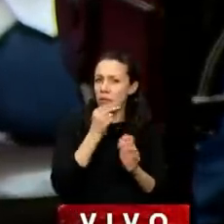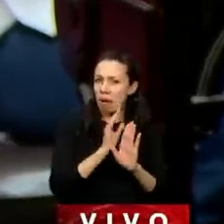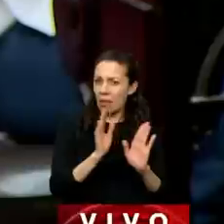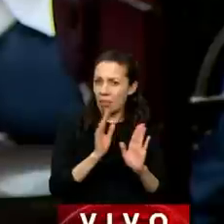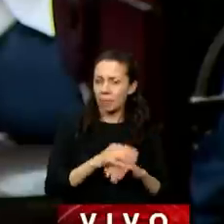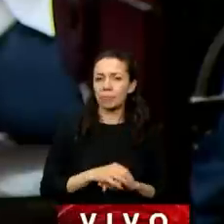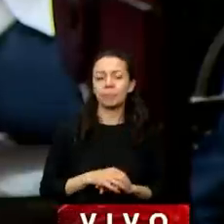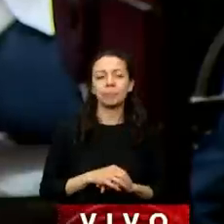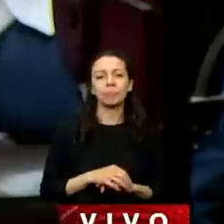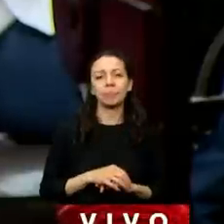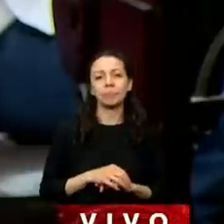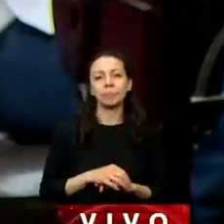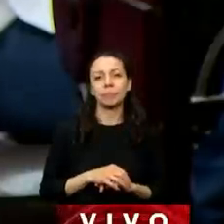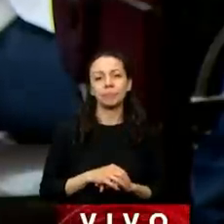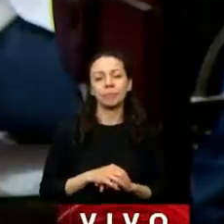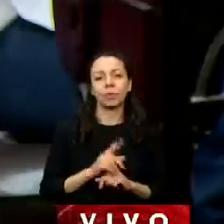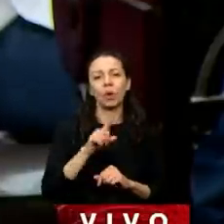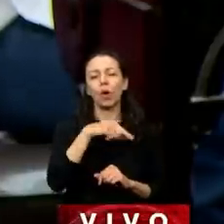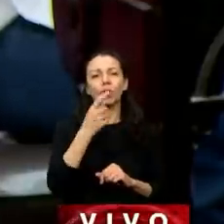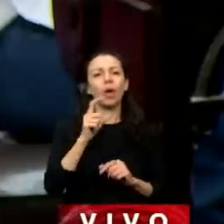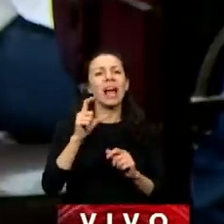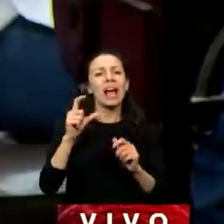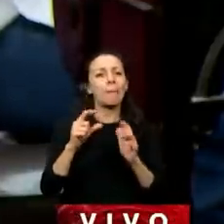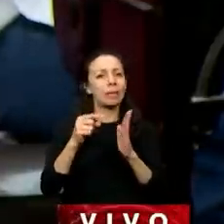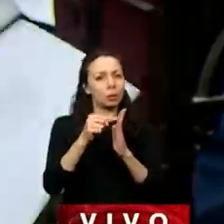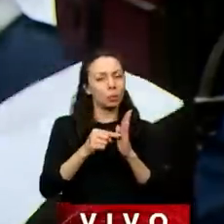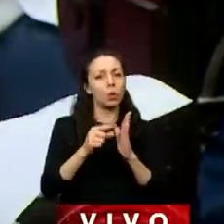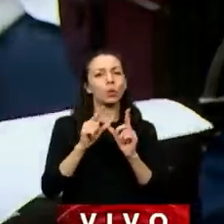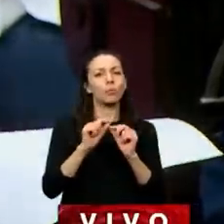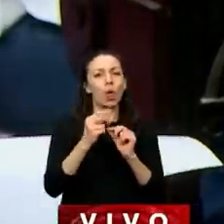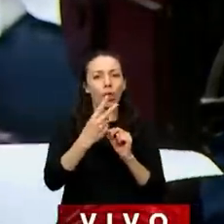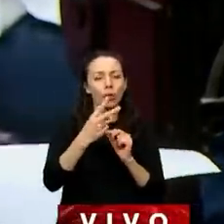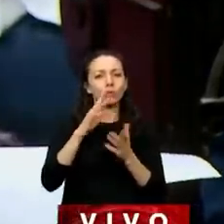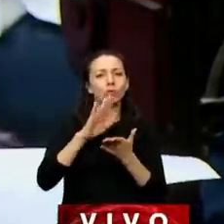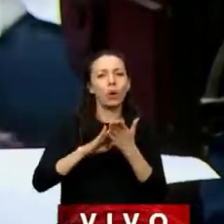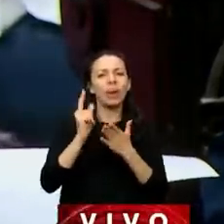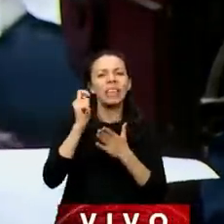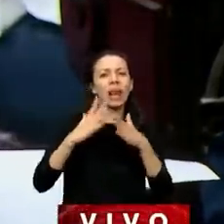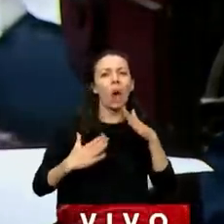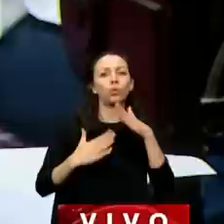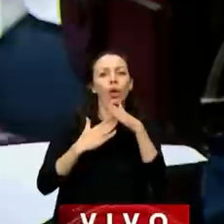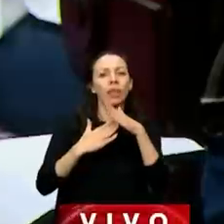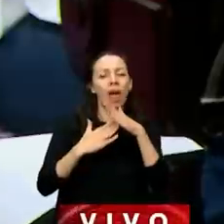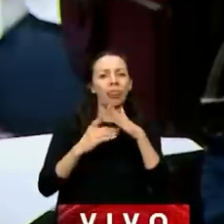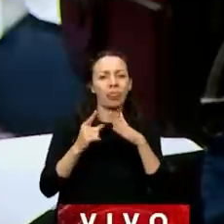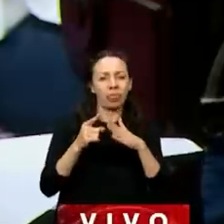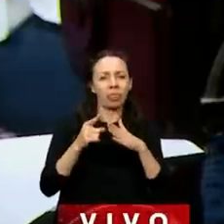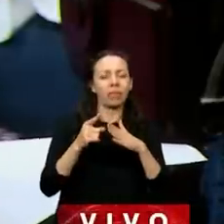modificaciones. El capítulo 2, autoridad de aplicación,